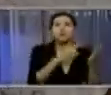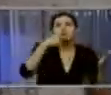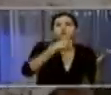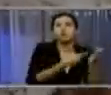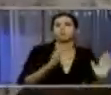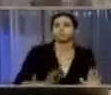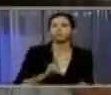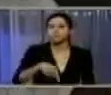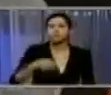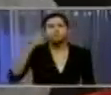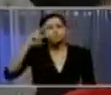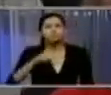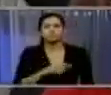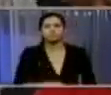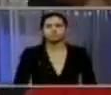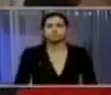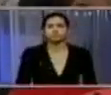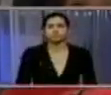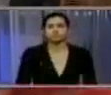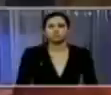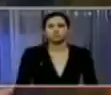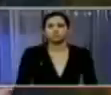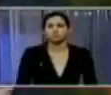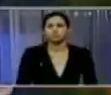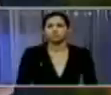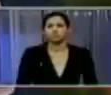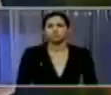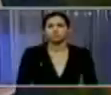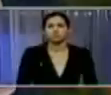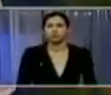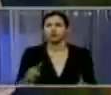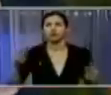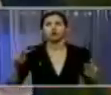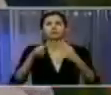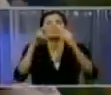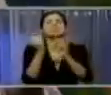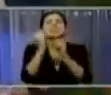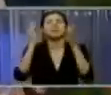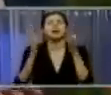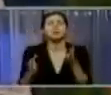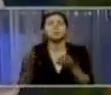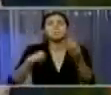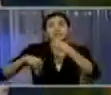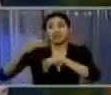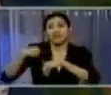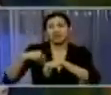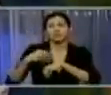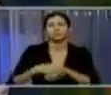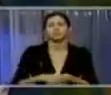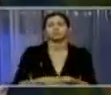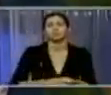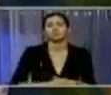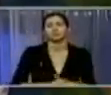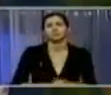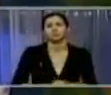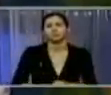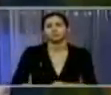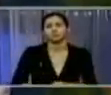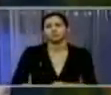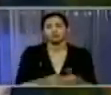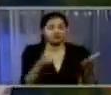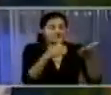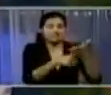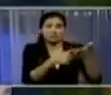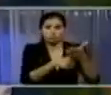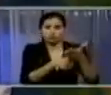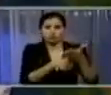Por ahí varios trabajadores me encontraron ayer y me decían, metí la cédula de